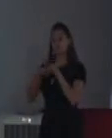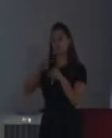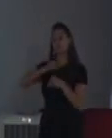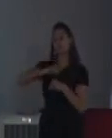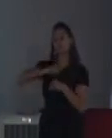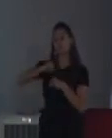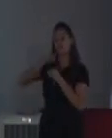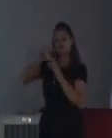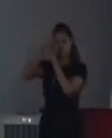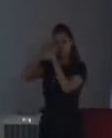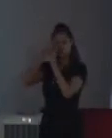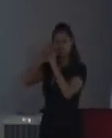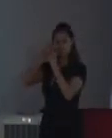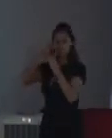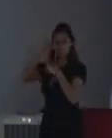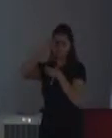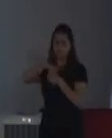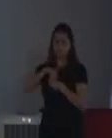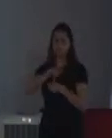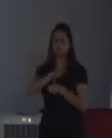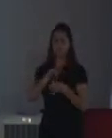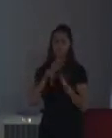derechos fundamentales de la Constitución.